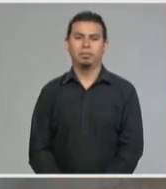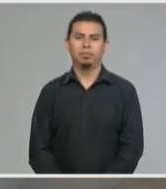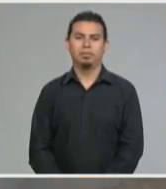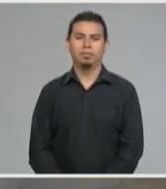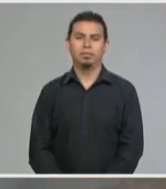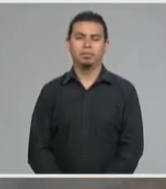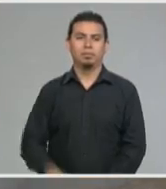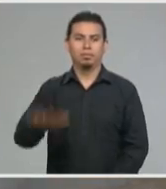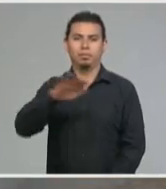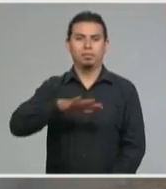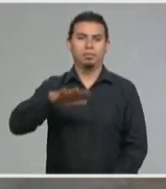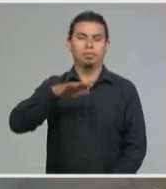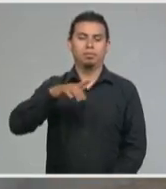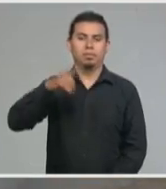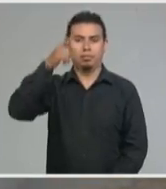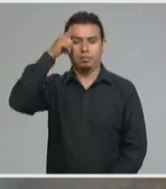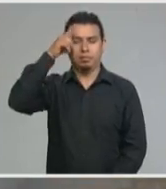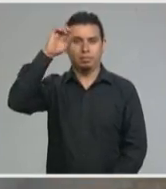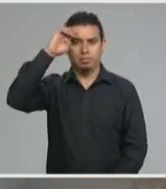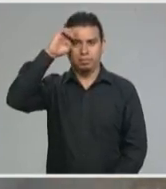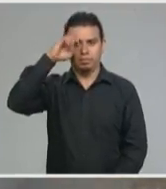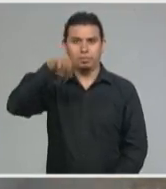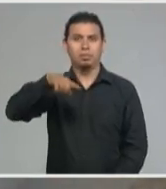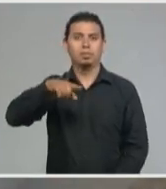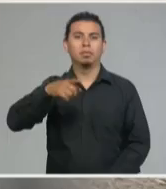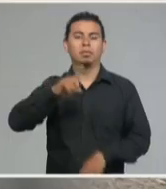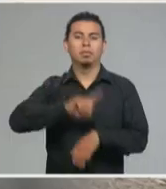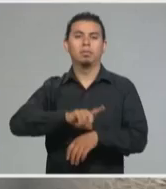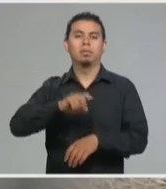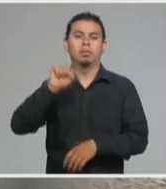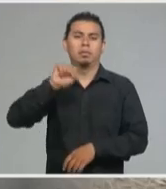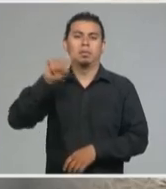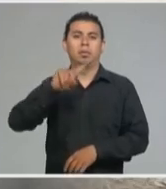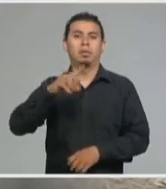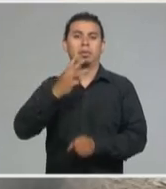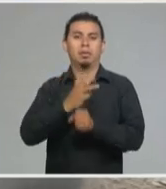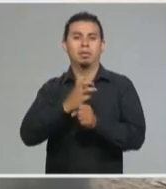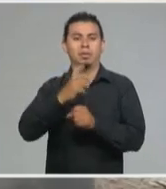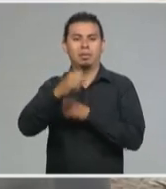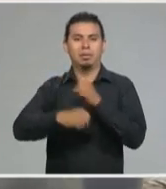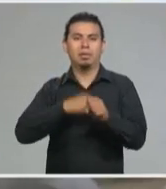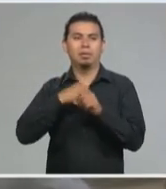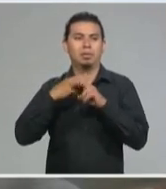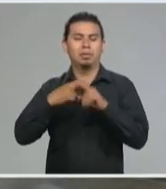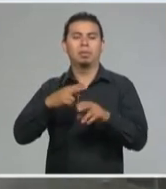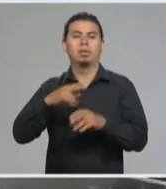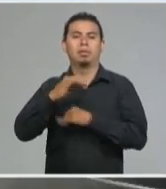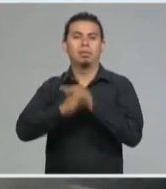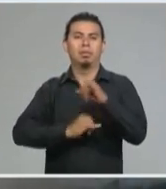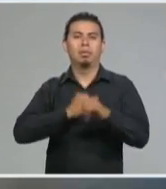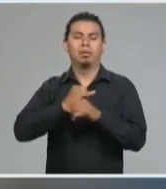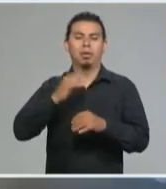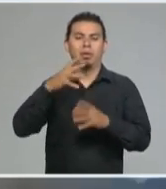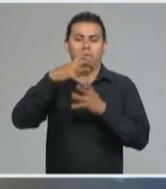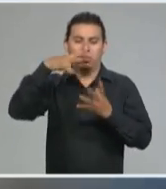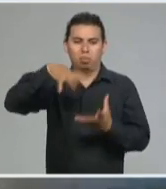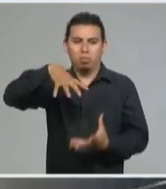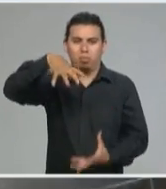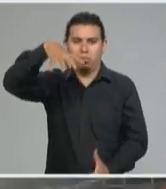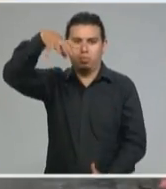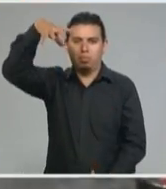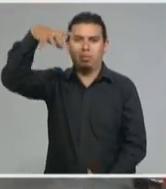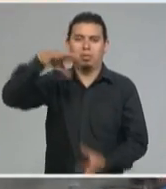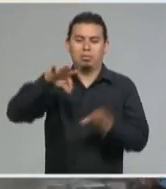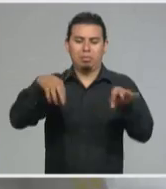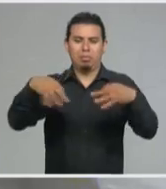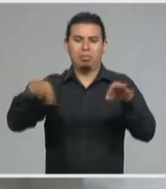En el municipio de Guadalupe Etla se realizó este fin de semana la tercera edición del Festival Internacional de Globos de Papel China